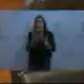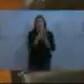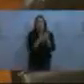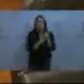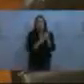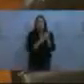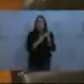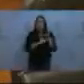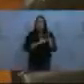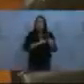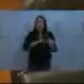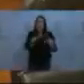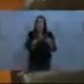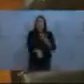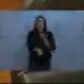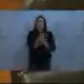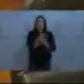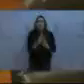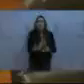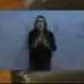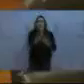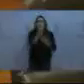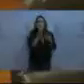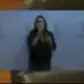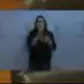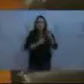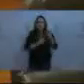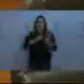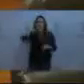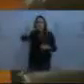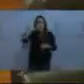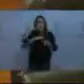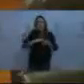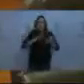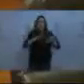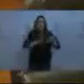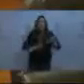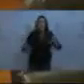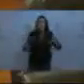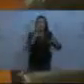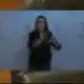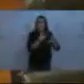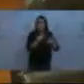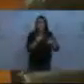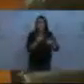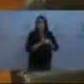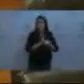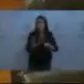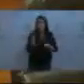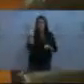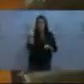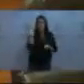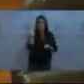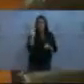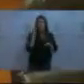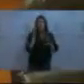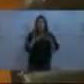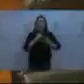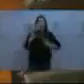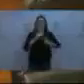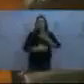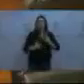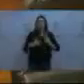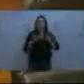sustancial con la creación de las bolsas de especialistas, única para todas las áreas sanitarias. El martes pasado se cerró el plazo de presentación